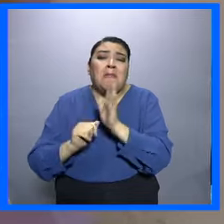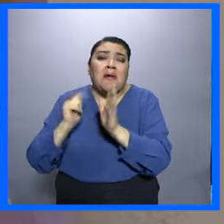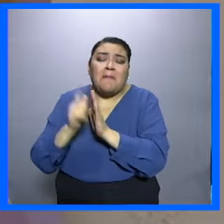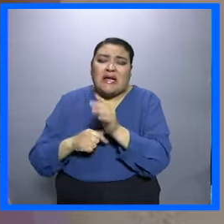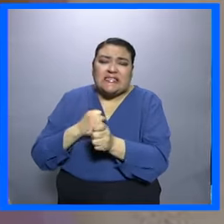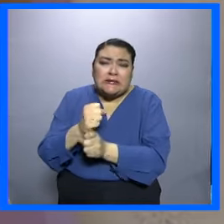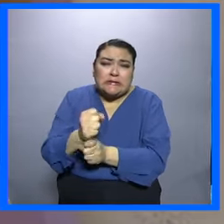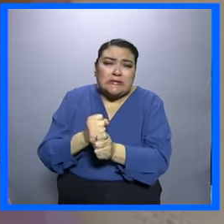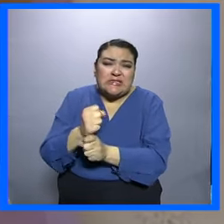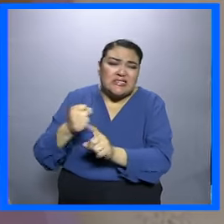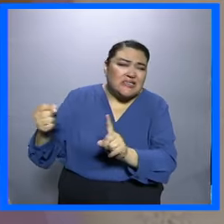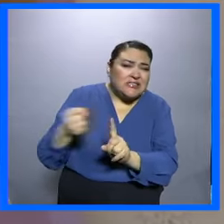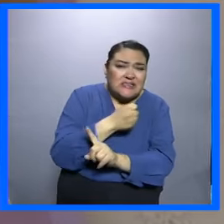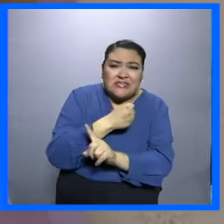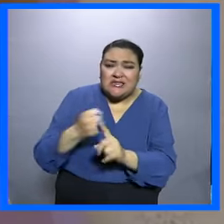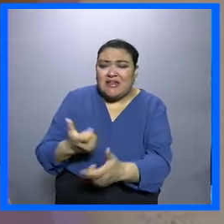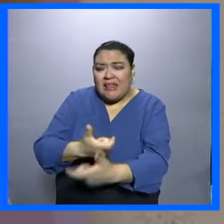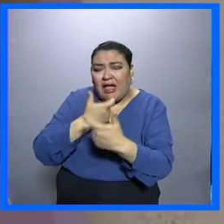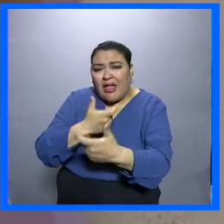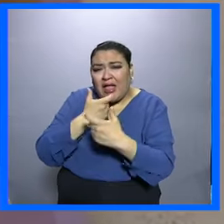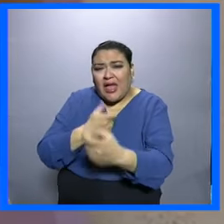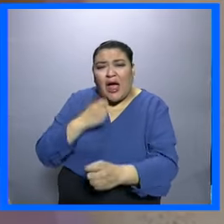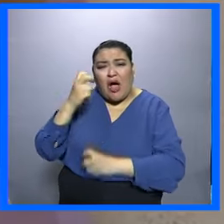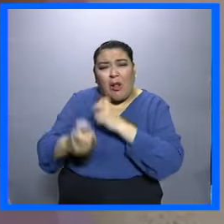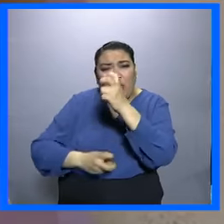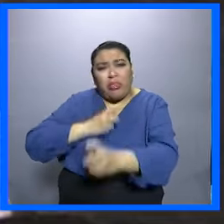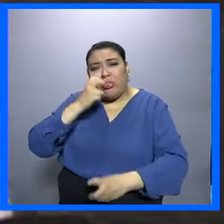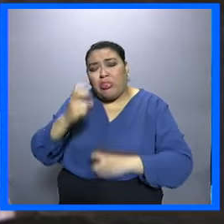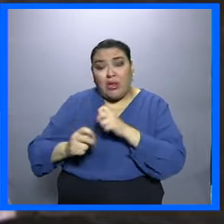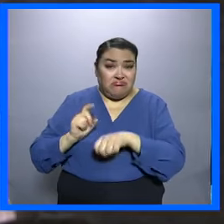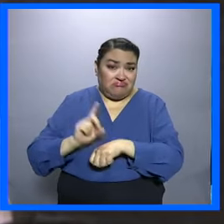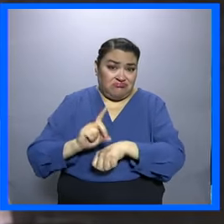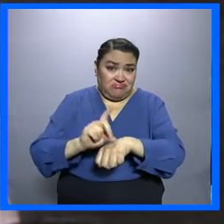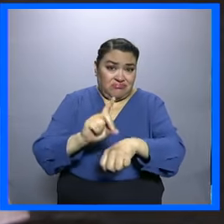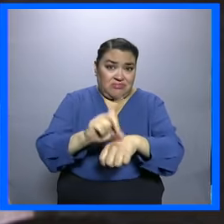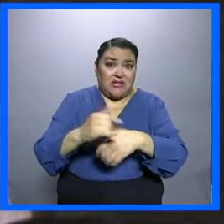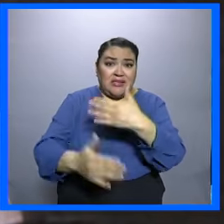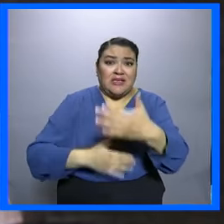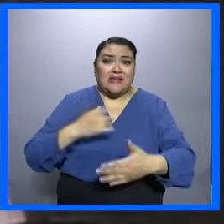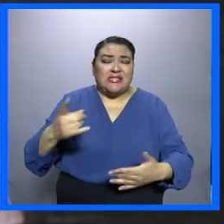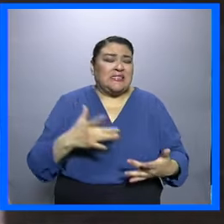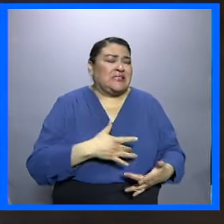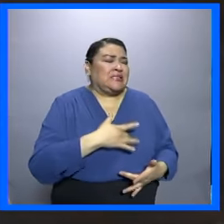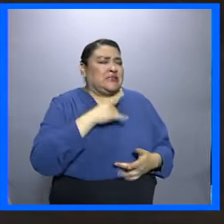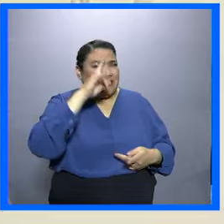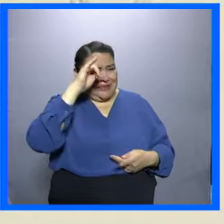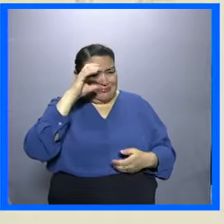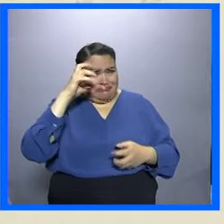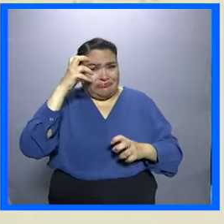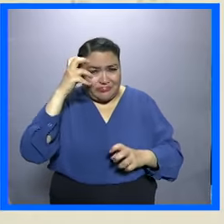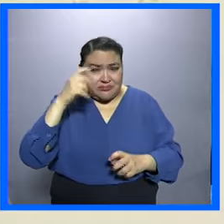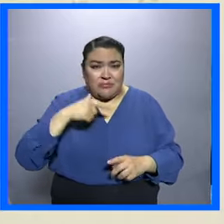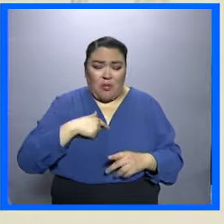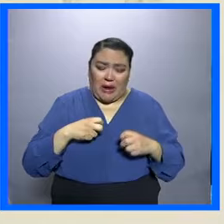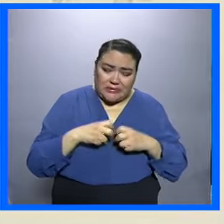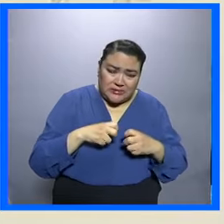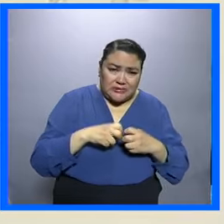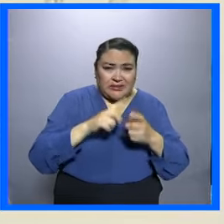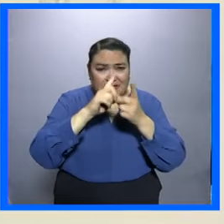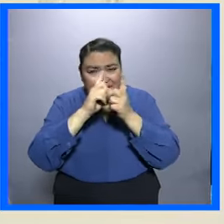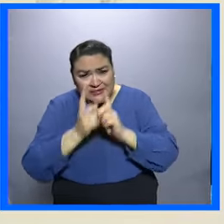escuela. Golpes y burlas eran parte de su día a día, situación que lo llevó a sufrir trastornos de ansiedad,